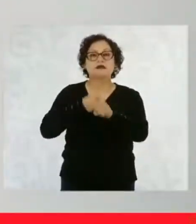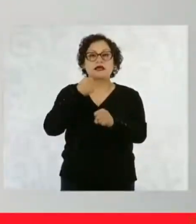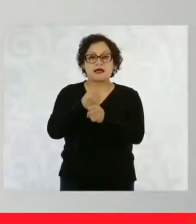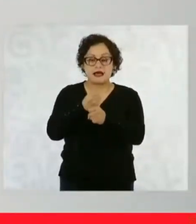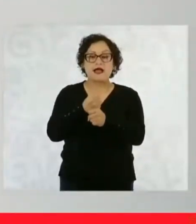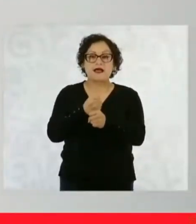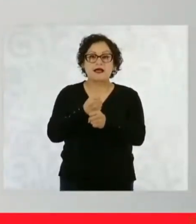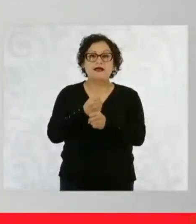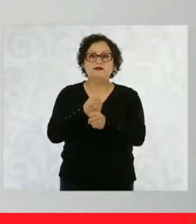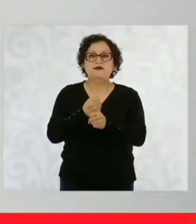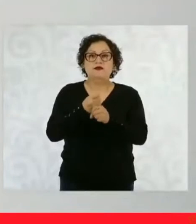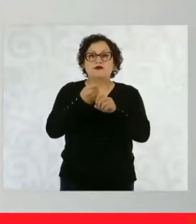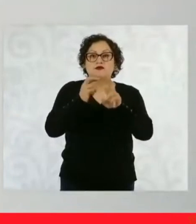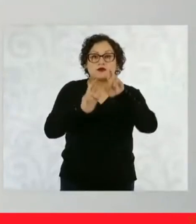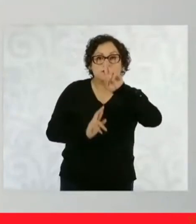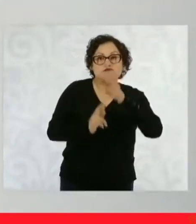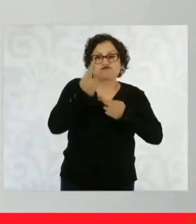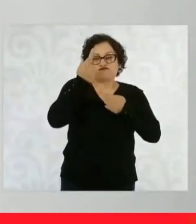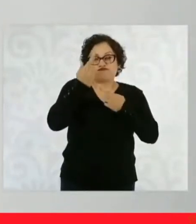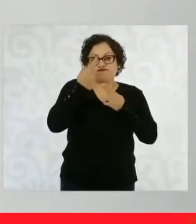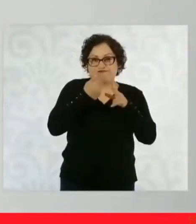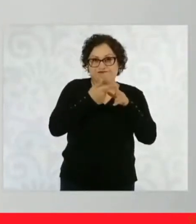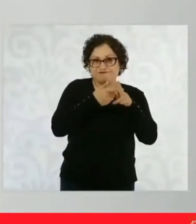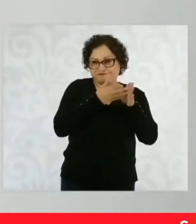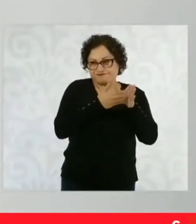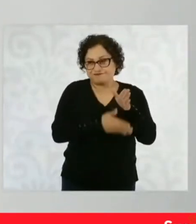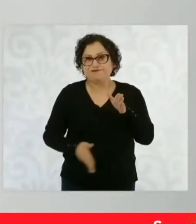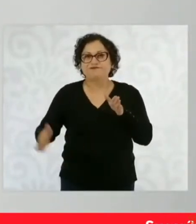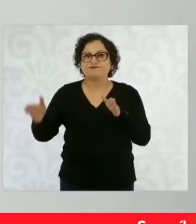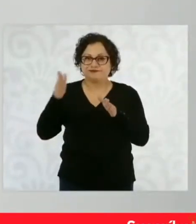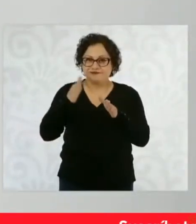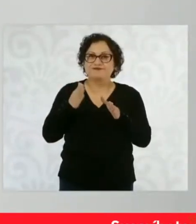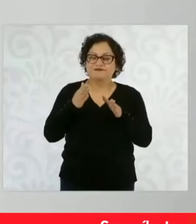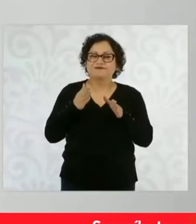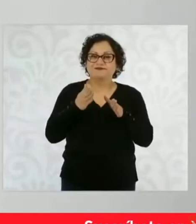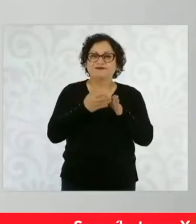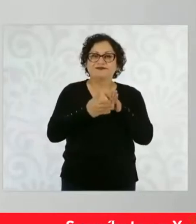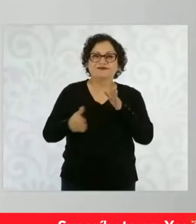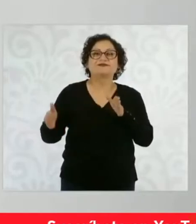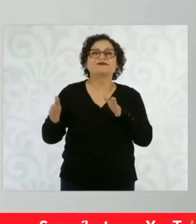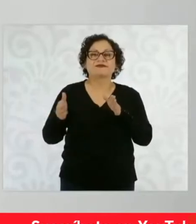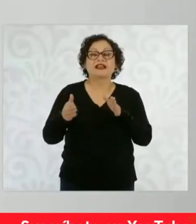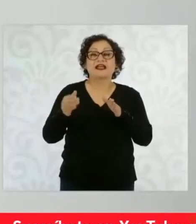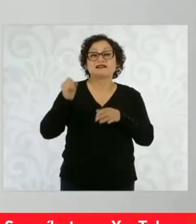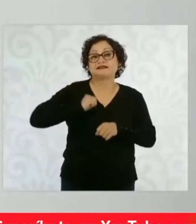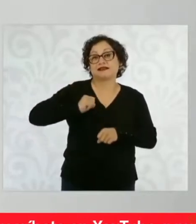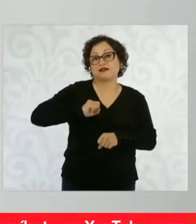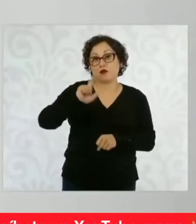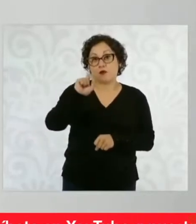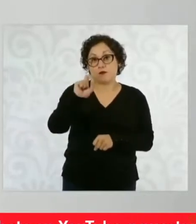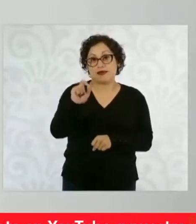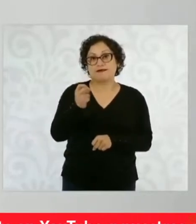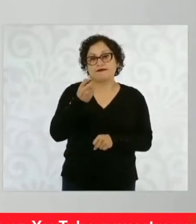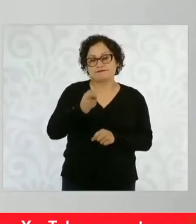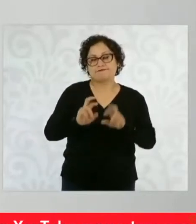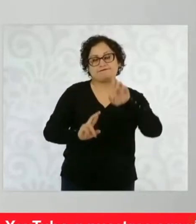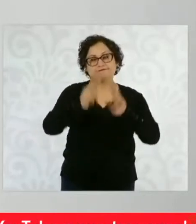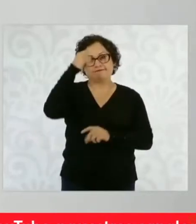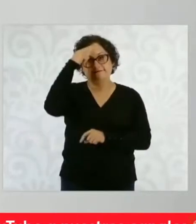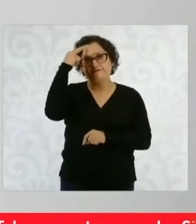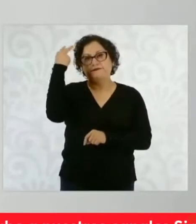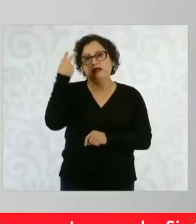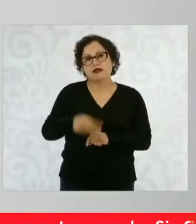nuestro proceso revolucionario, la primera revolución del siglo XX, la Revolución Mexicana, y como a lo largo de todo el